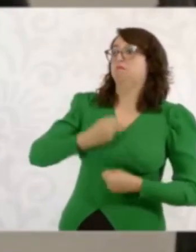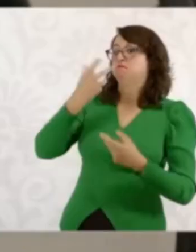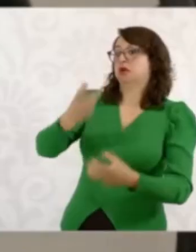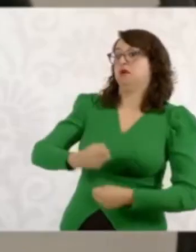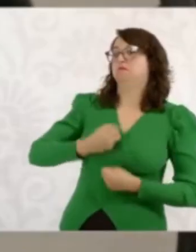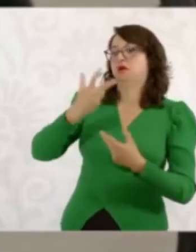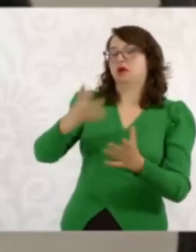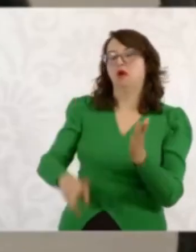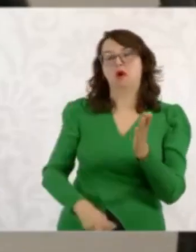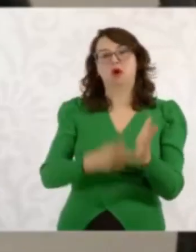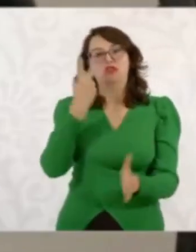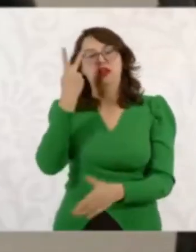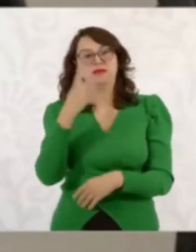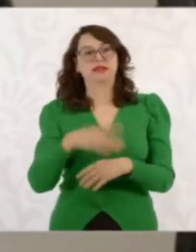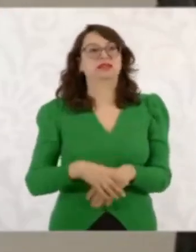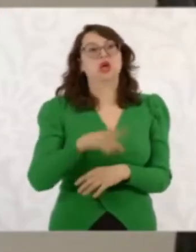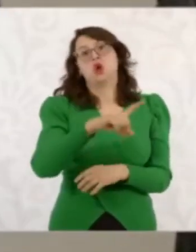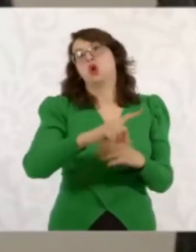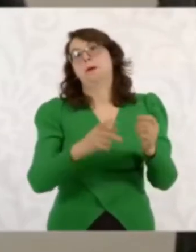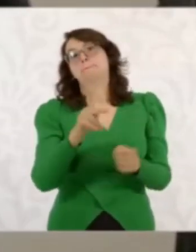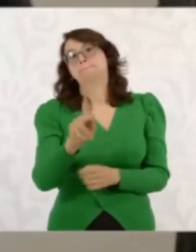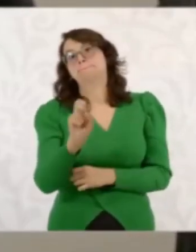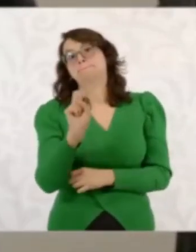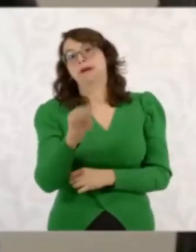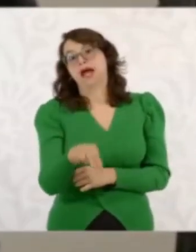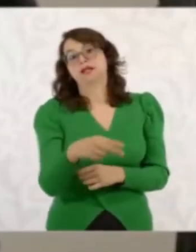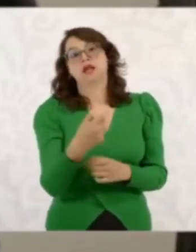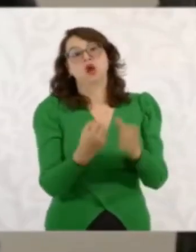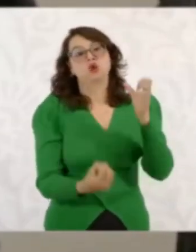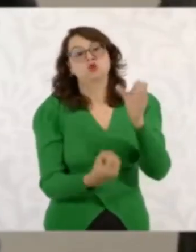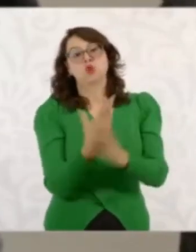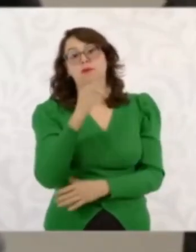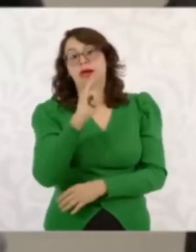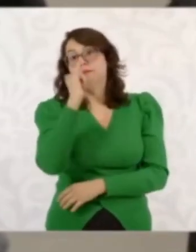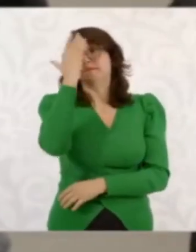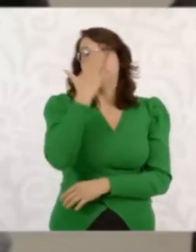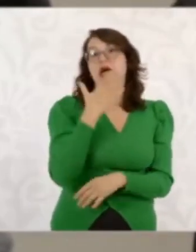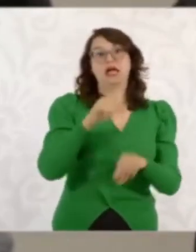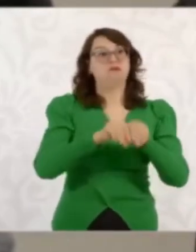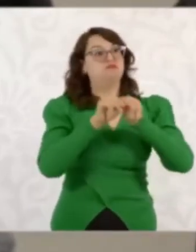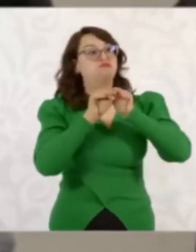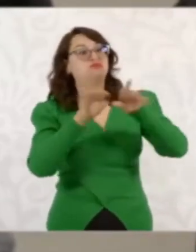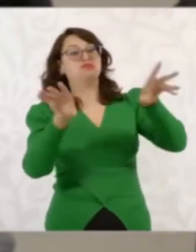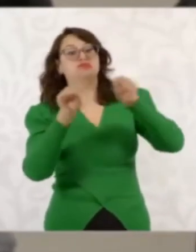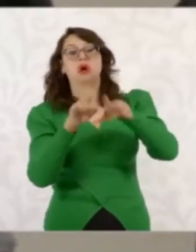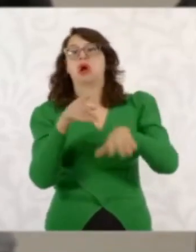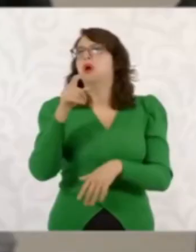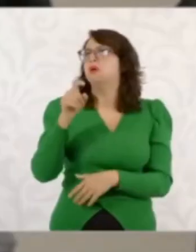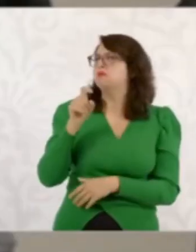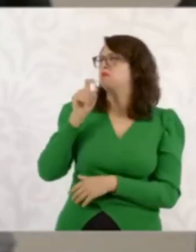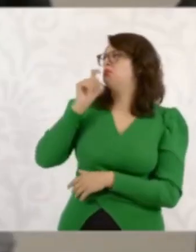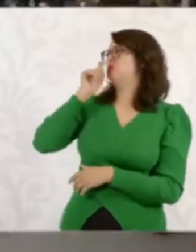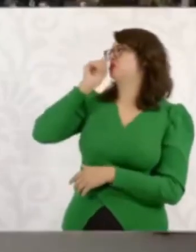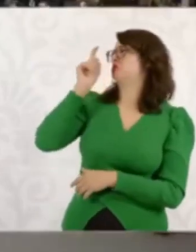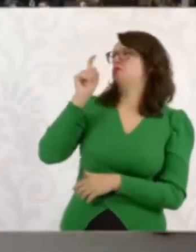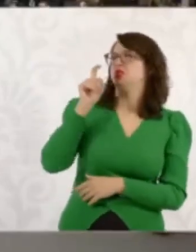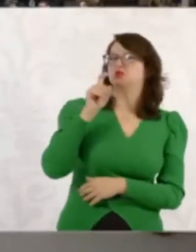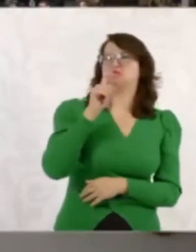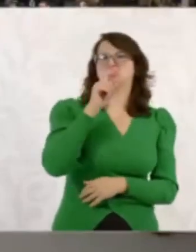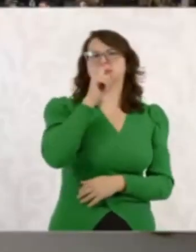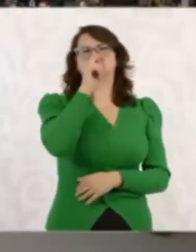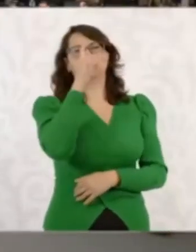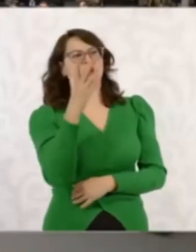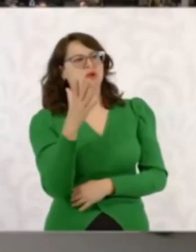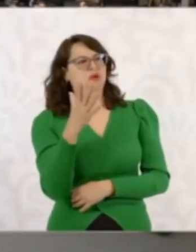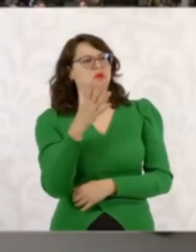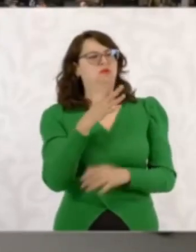por ellos, relanzamiento, que han dicho que van a defender y van a presumir los activos o